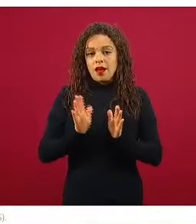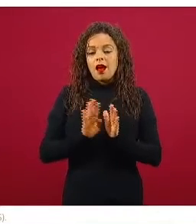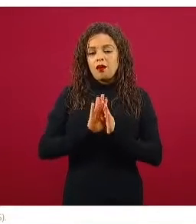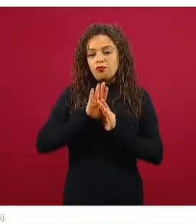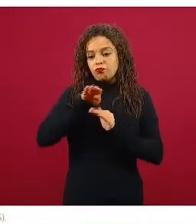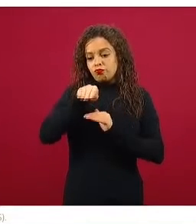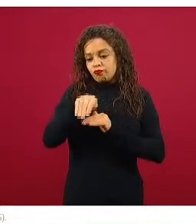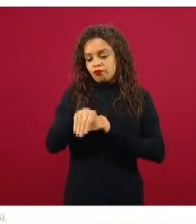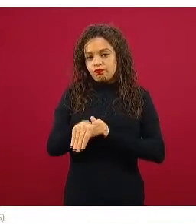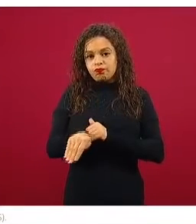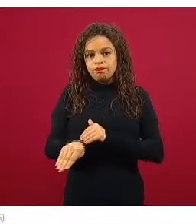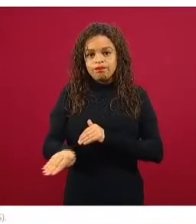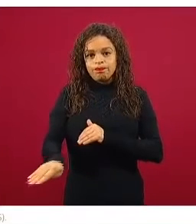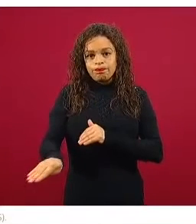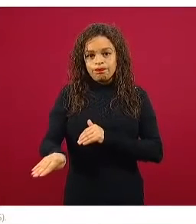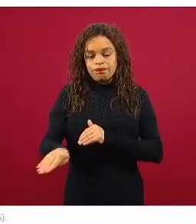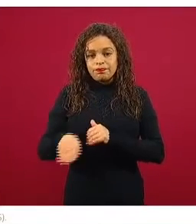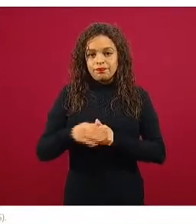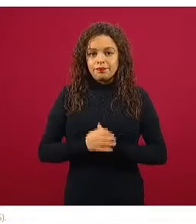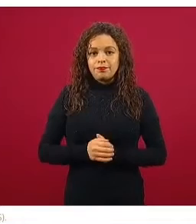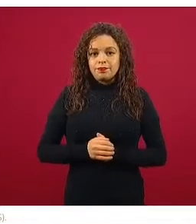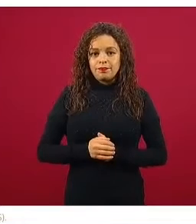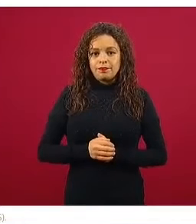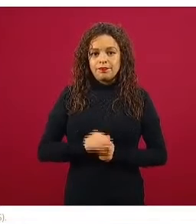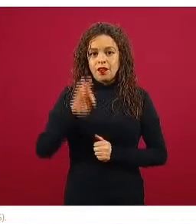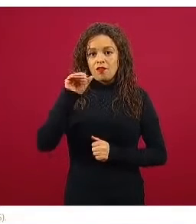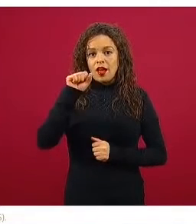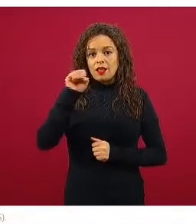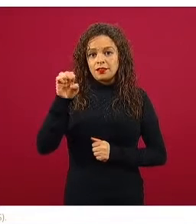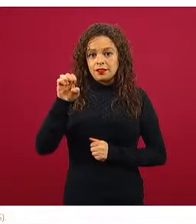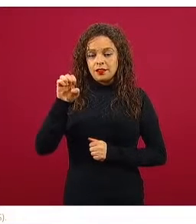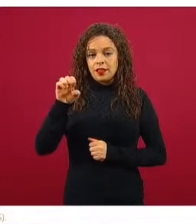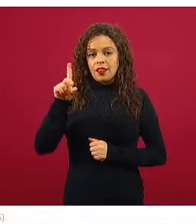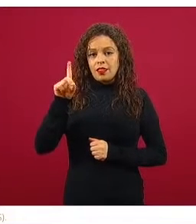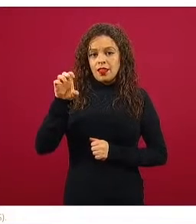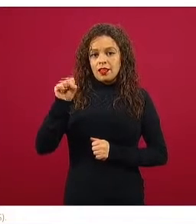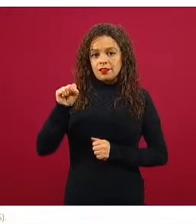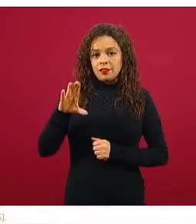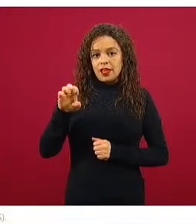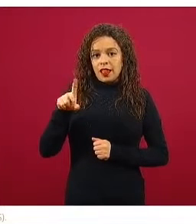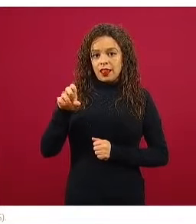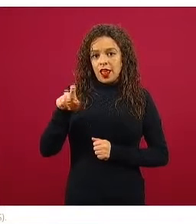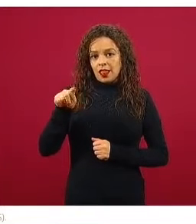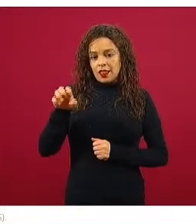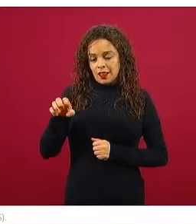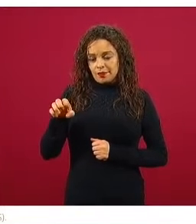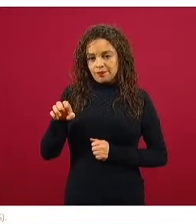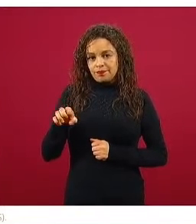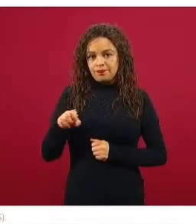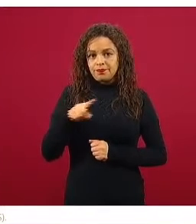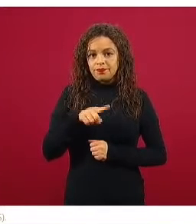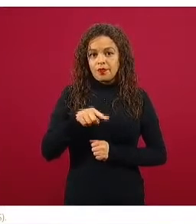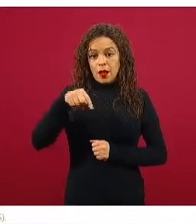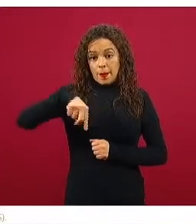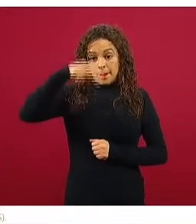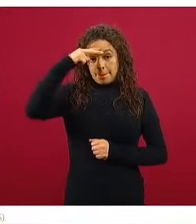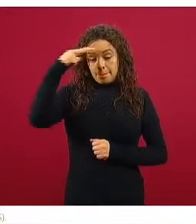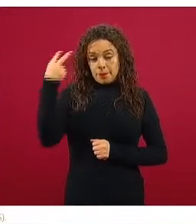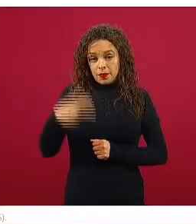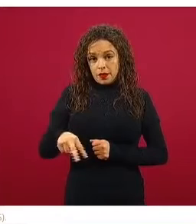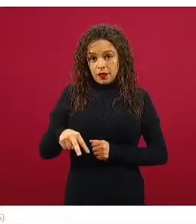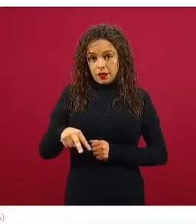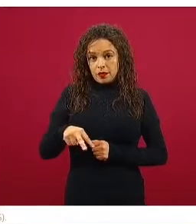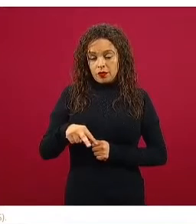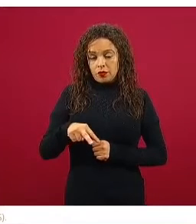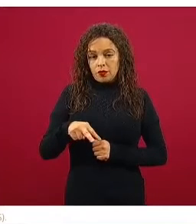descendente de sus curvas epidémicas. No así la región de las Américas, específicamente de México, Centroamérica y